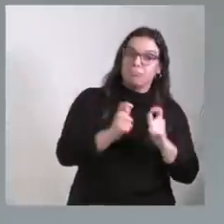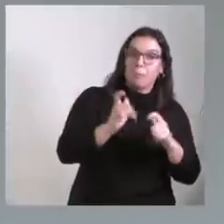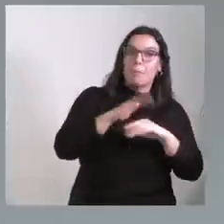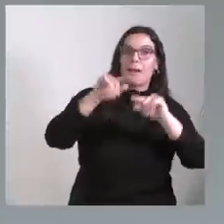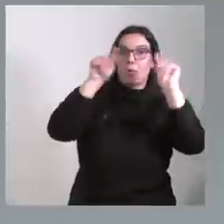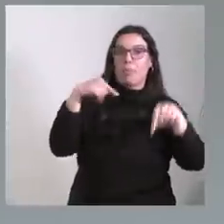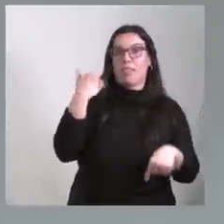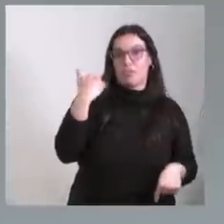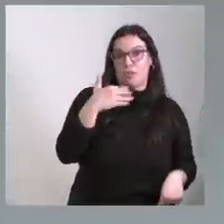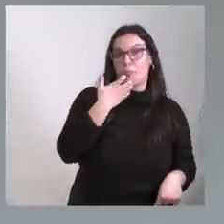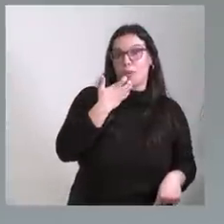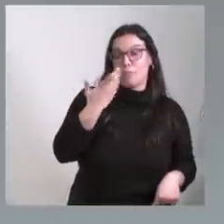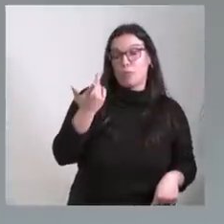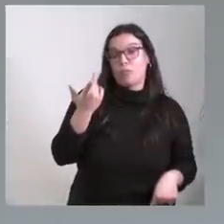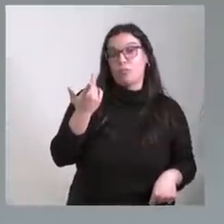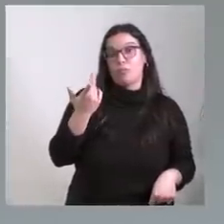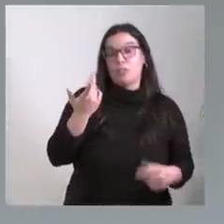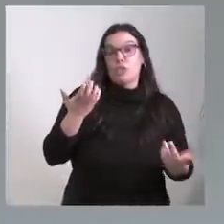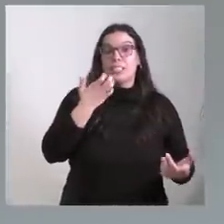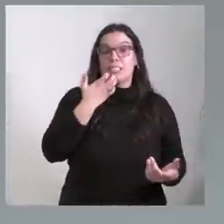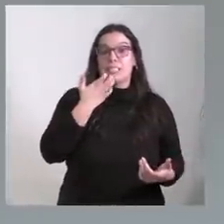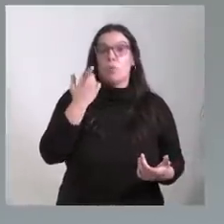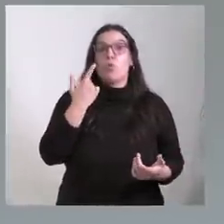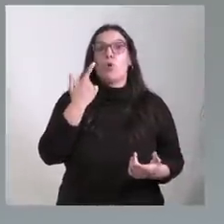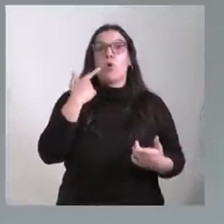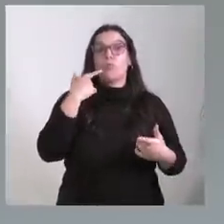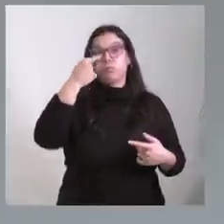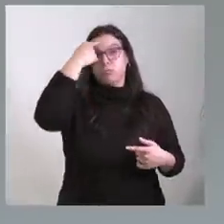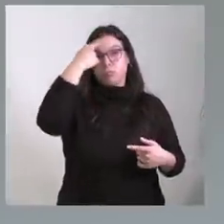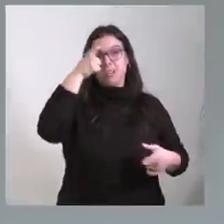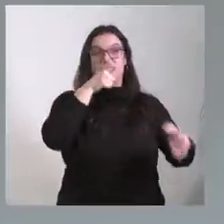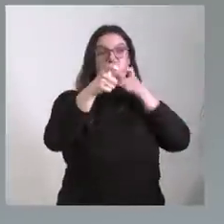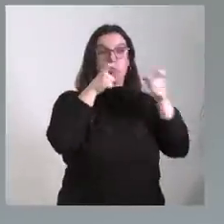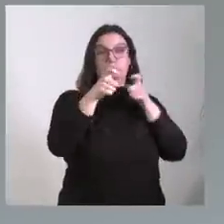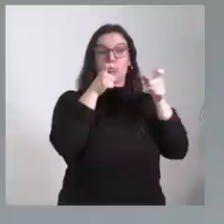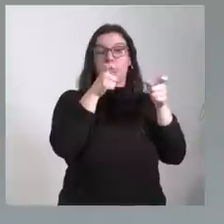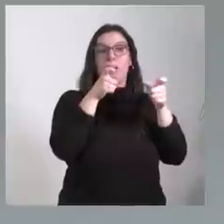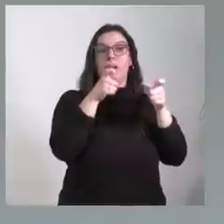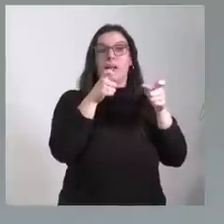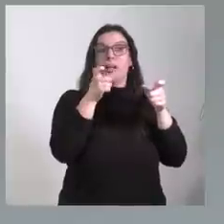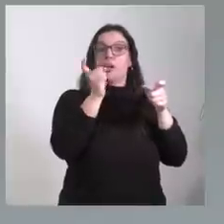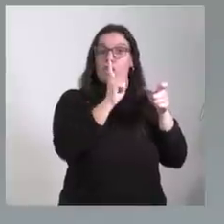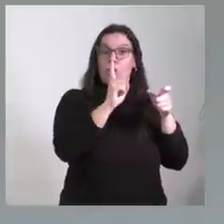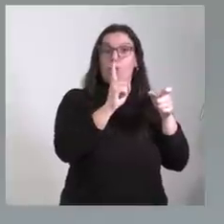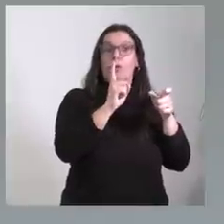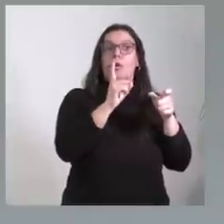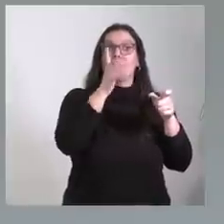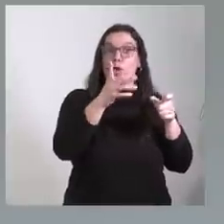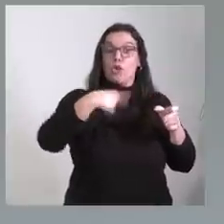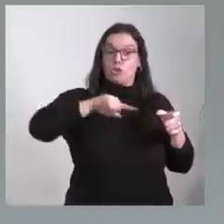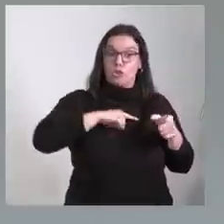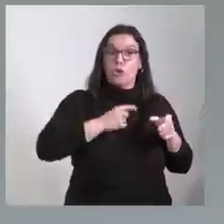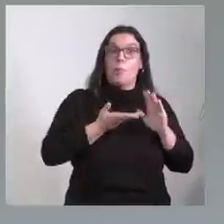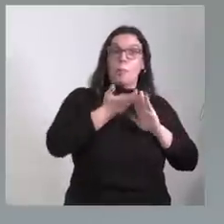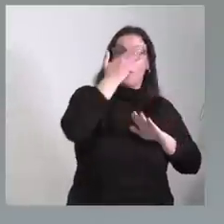provincia de Soria y a lo mejor cuando uno se dedica al insulto tendría que analizar que está insultando al que sube las inversiones y que